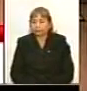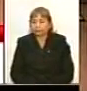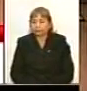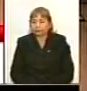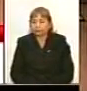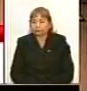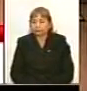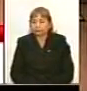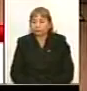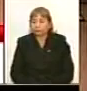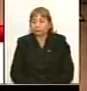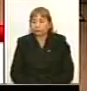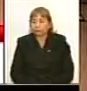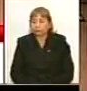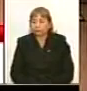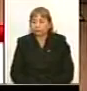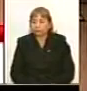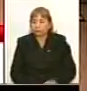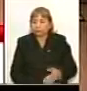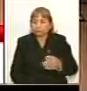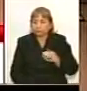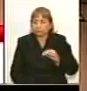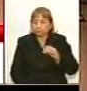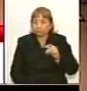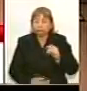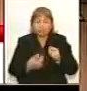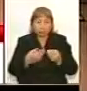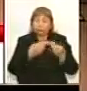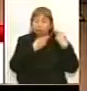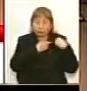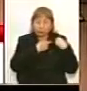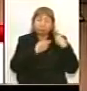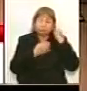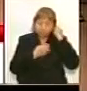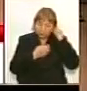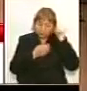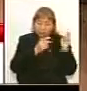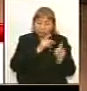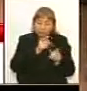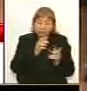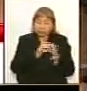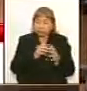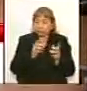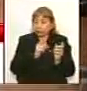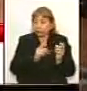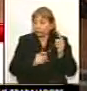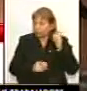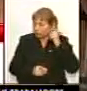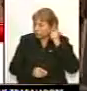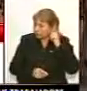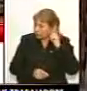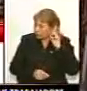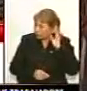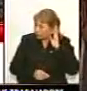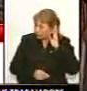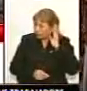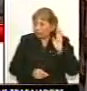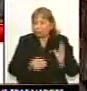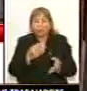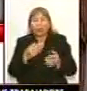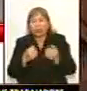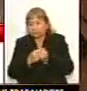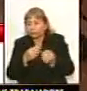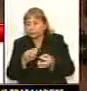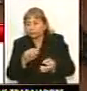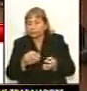Sí, congresista Mario Mantilla, sí. Sí, yo también me sumo a esta reconsideración de voto y creo que es un tema bien importante que hay que profundizar el